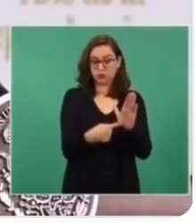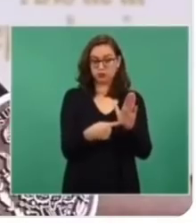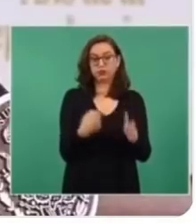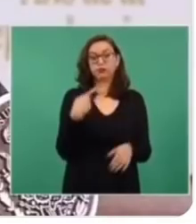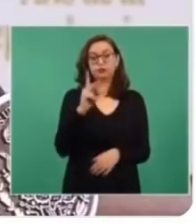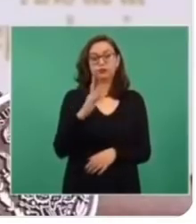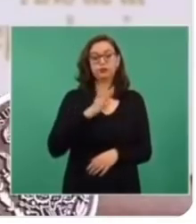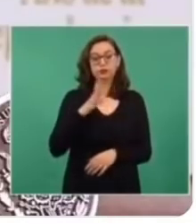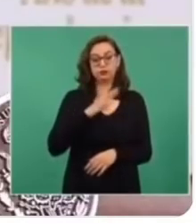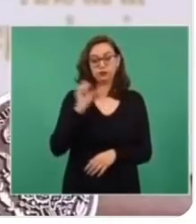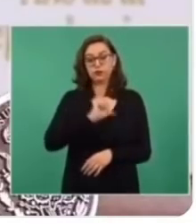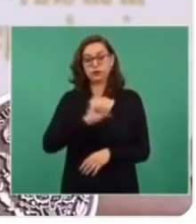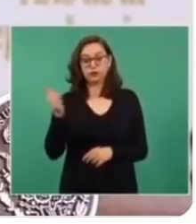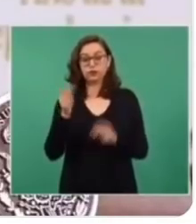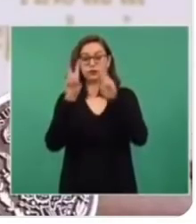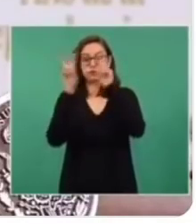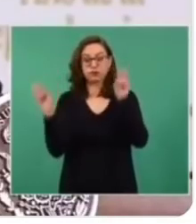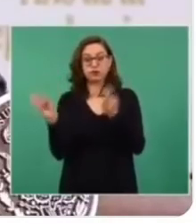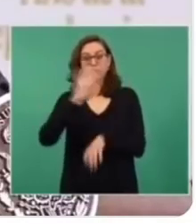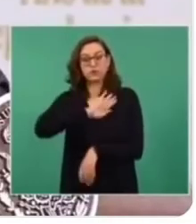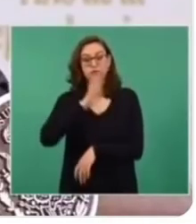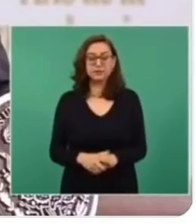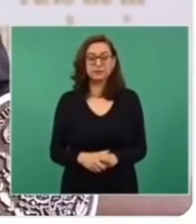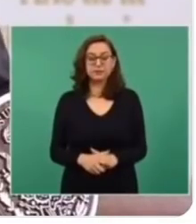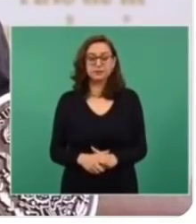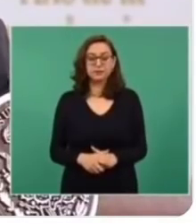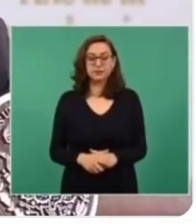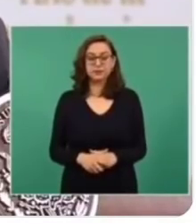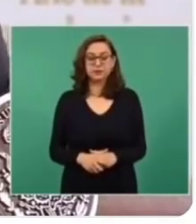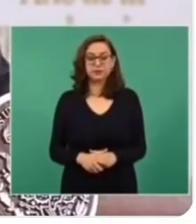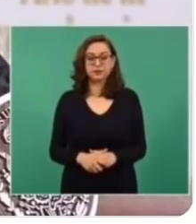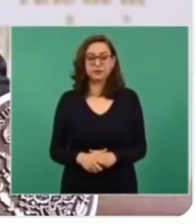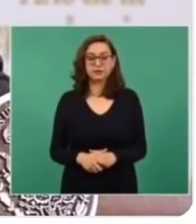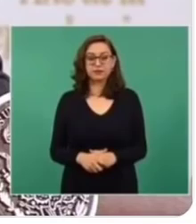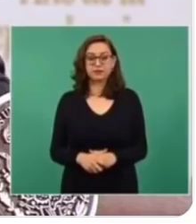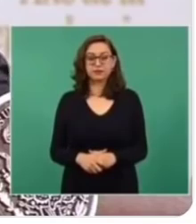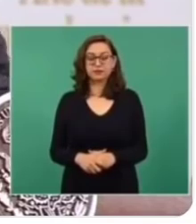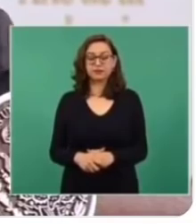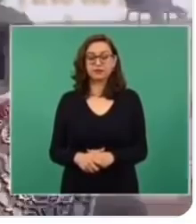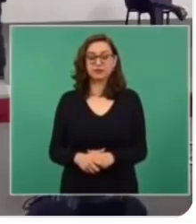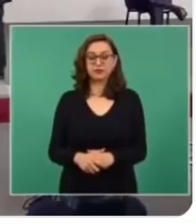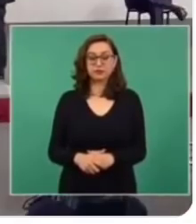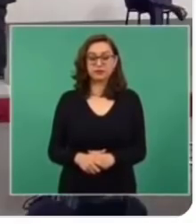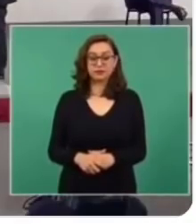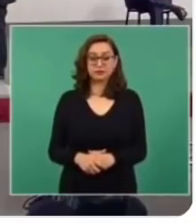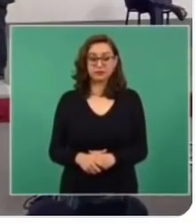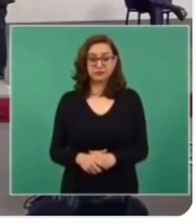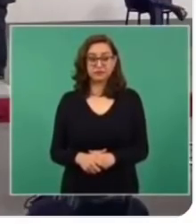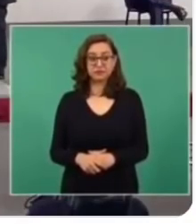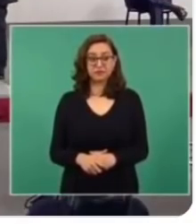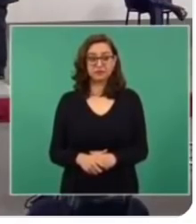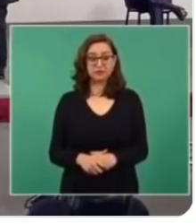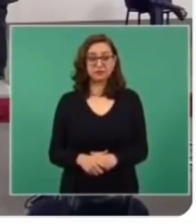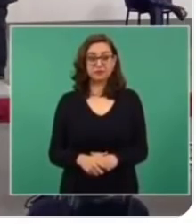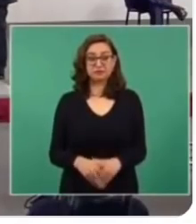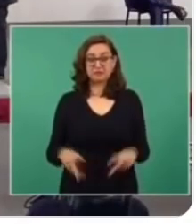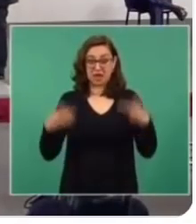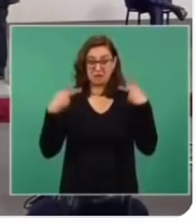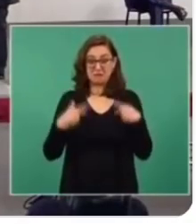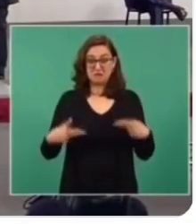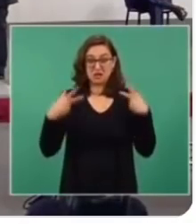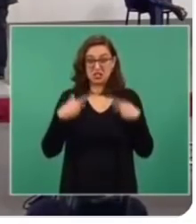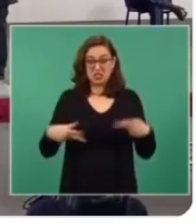de la conquista es es buenísimo sólo los imbéciles y resentidos